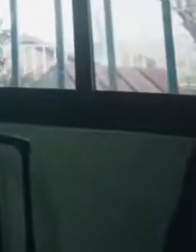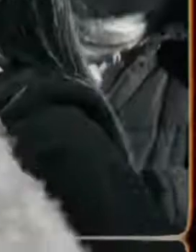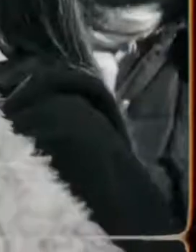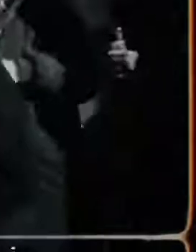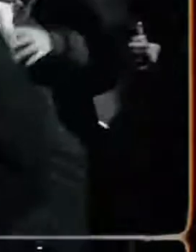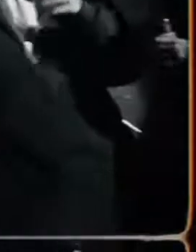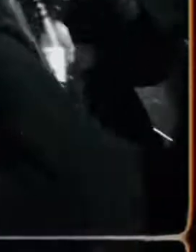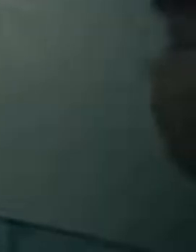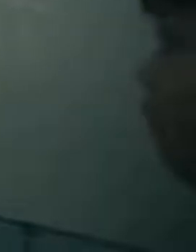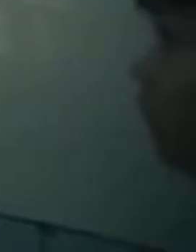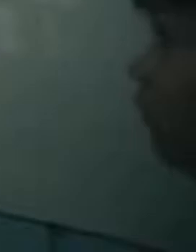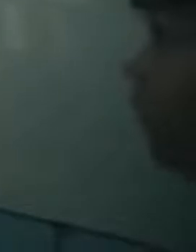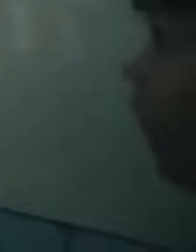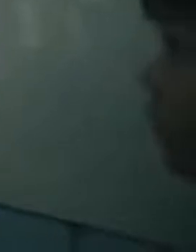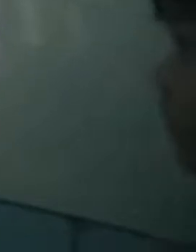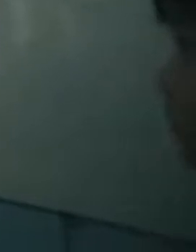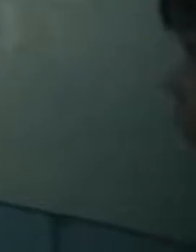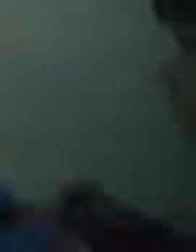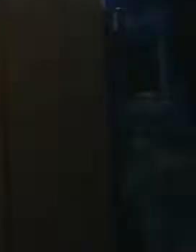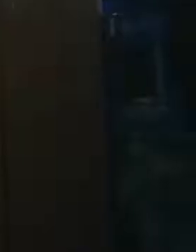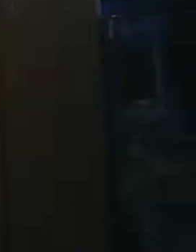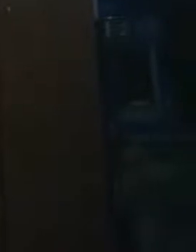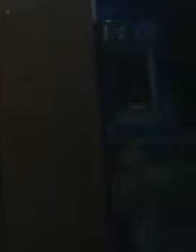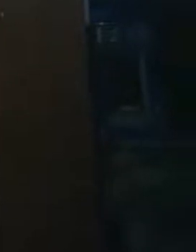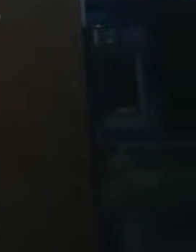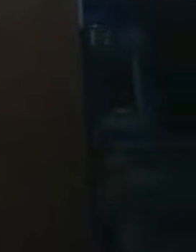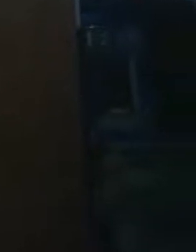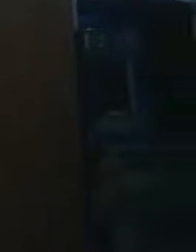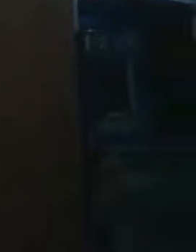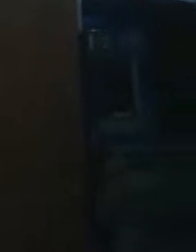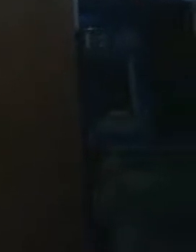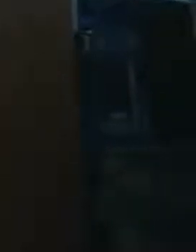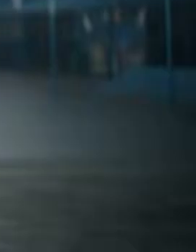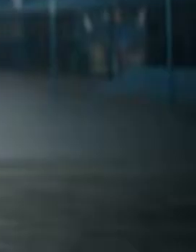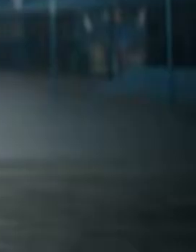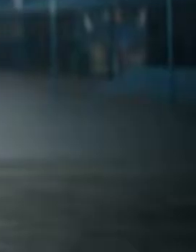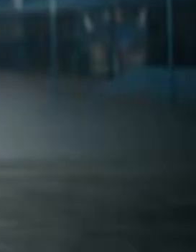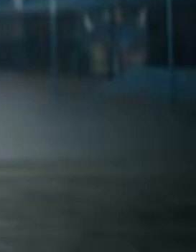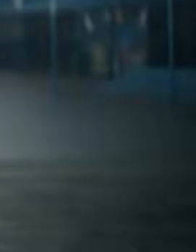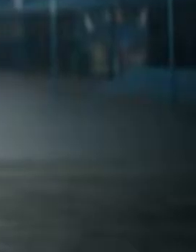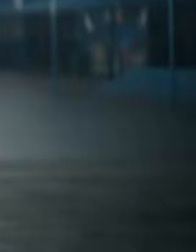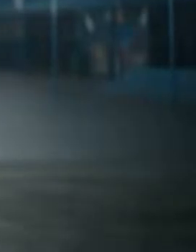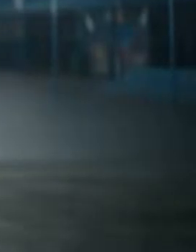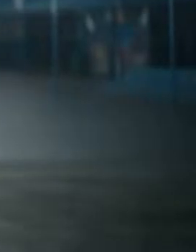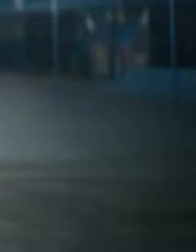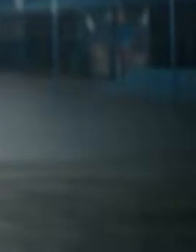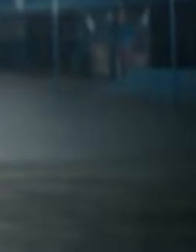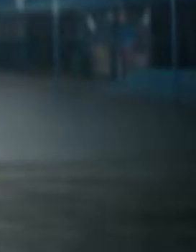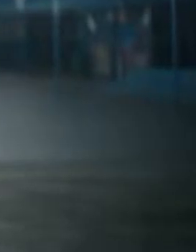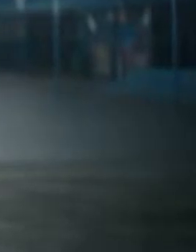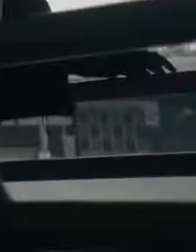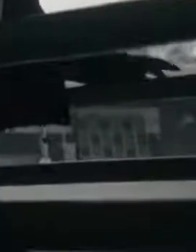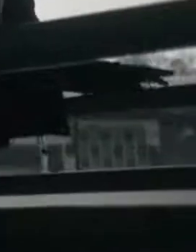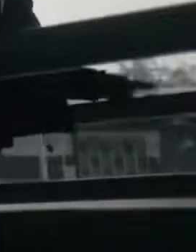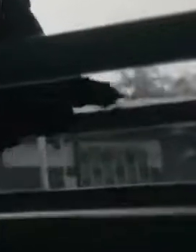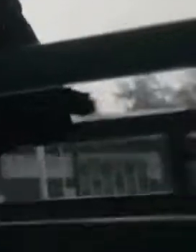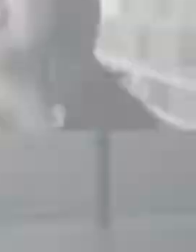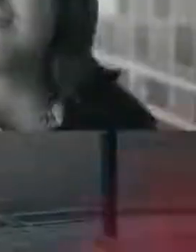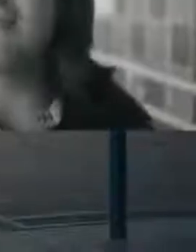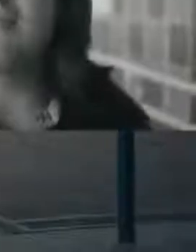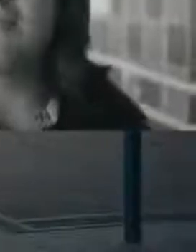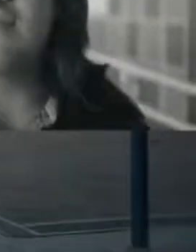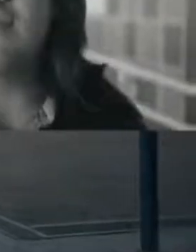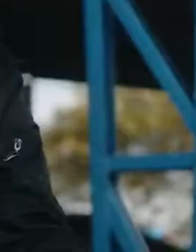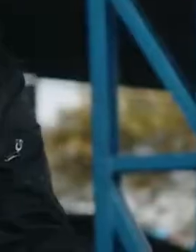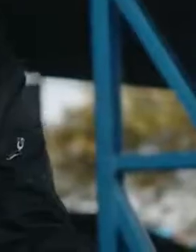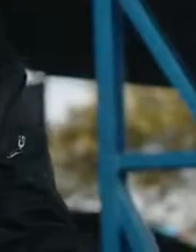vocación y hay que tener paciencia, amor. Los profesores nos han enseñado a ser quienes somos y no solo las materias.